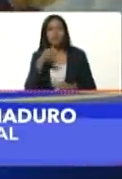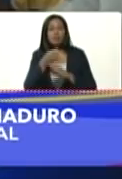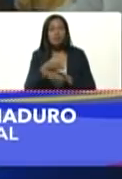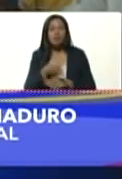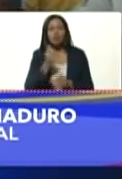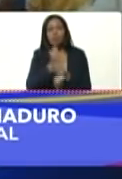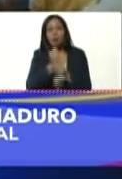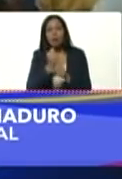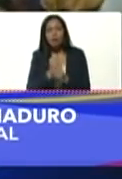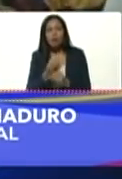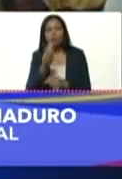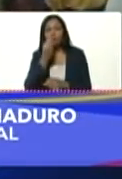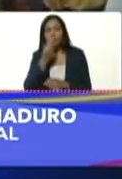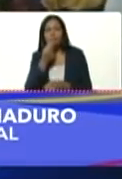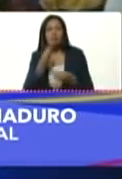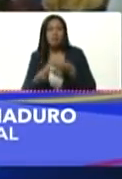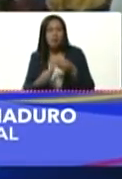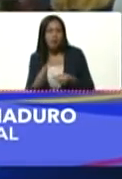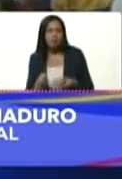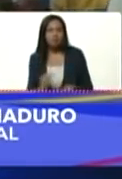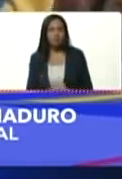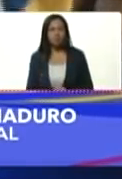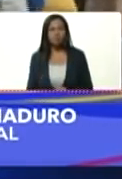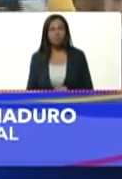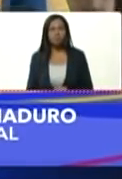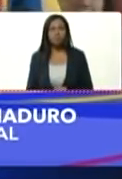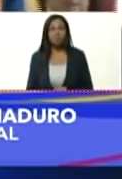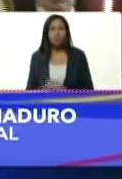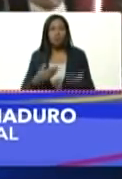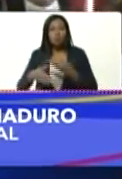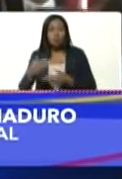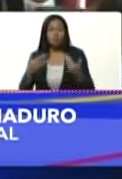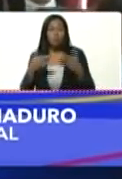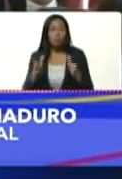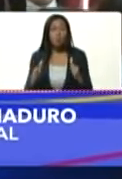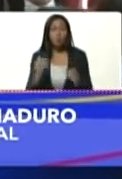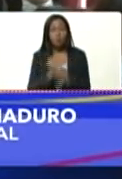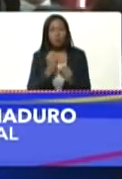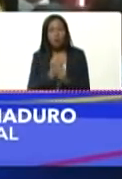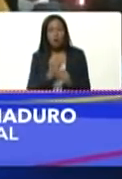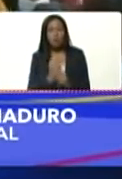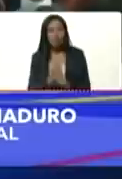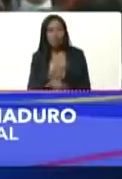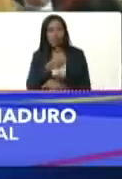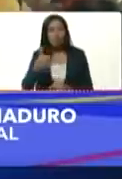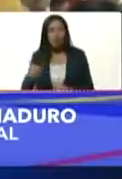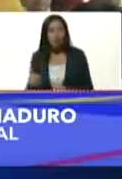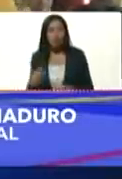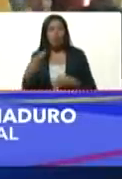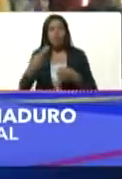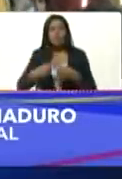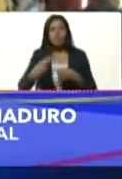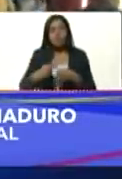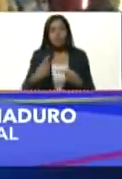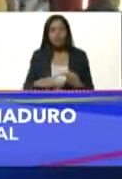los trabajadores de la alimentación, por razones de servicios públicos, los trabajadores de PDVSA,